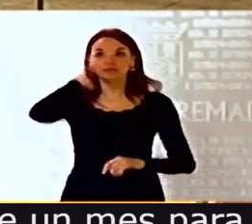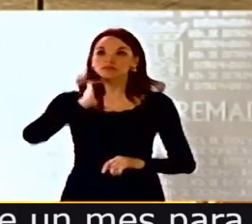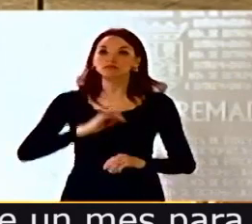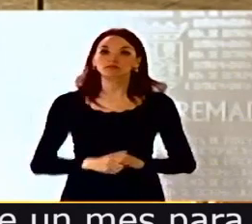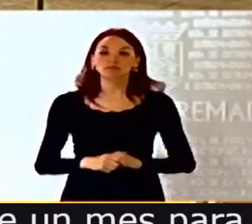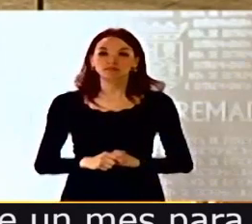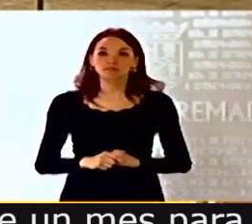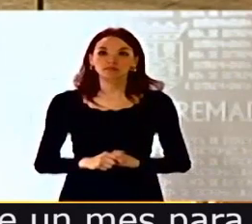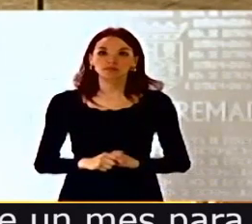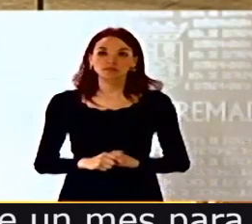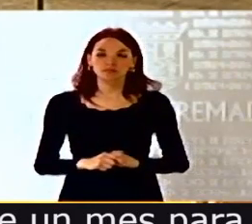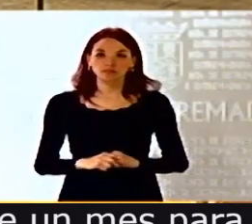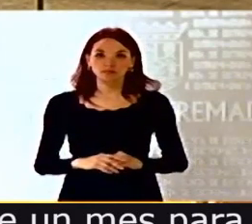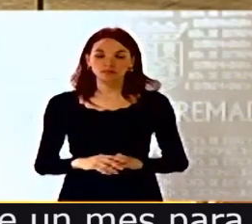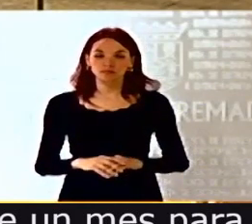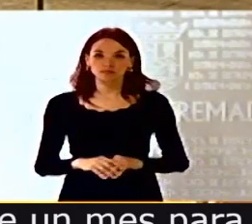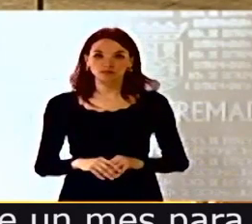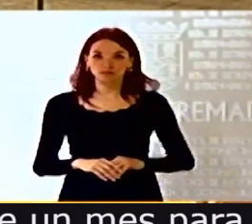¿Sí?